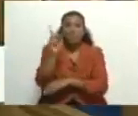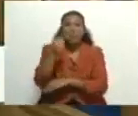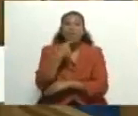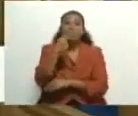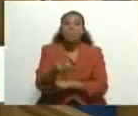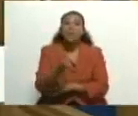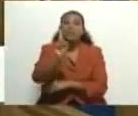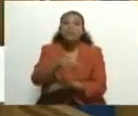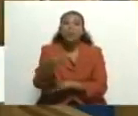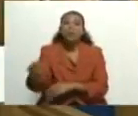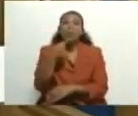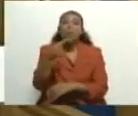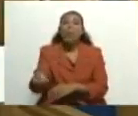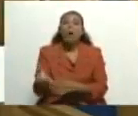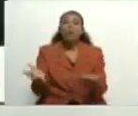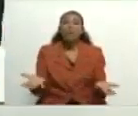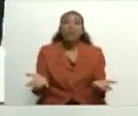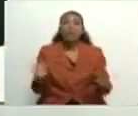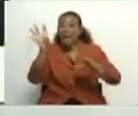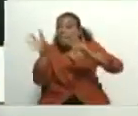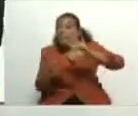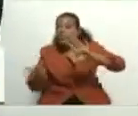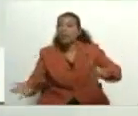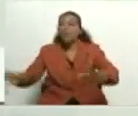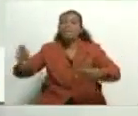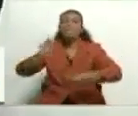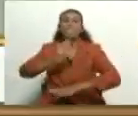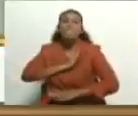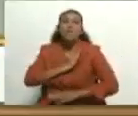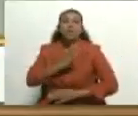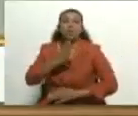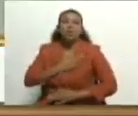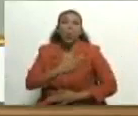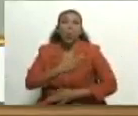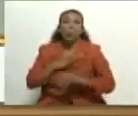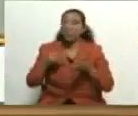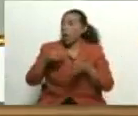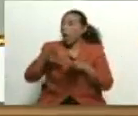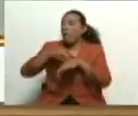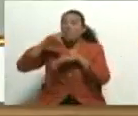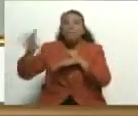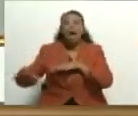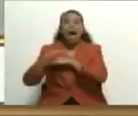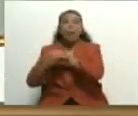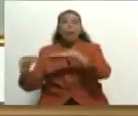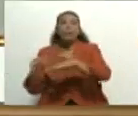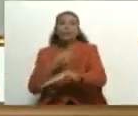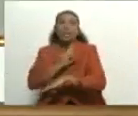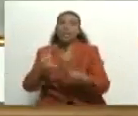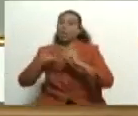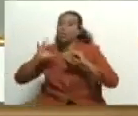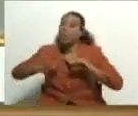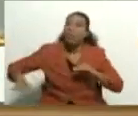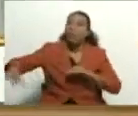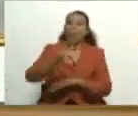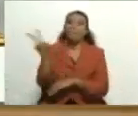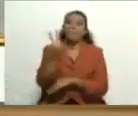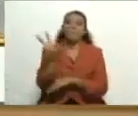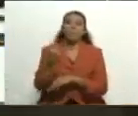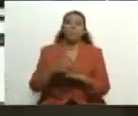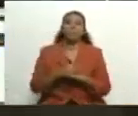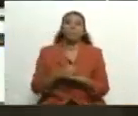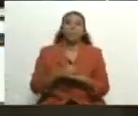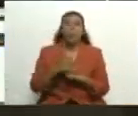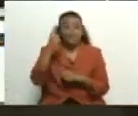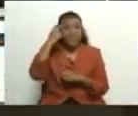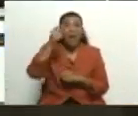de Venezuela digan: ese es mi territorio indisoluble, como lo es todo el suelo de la patria.